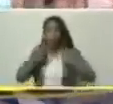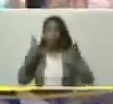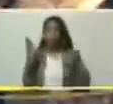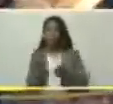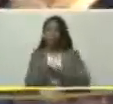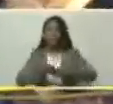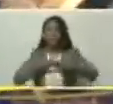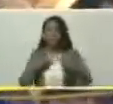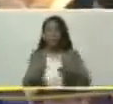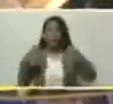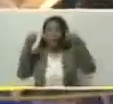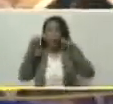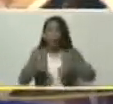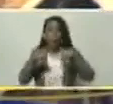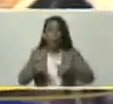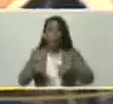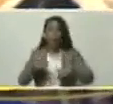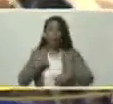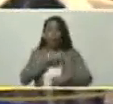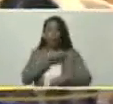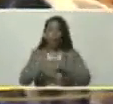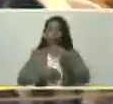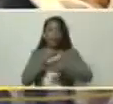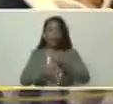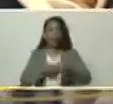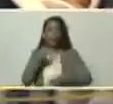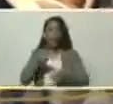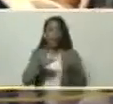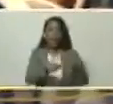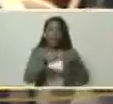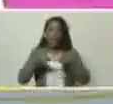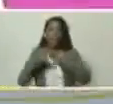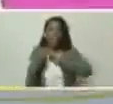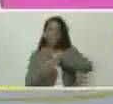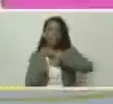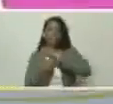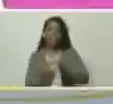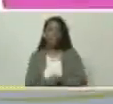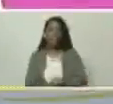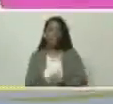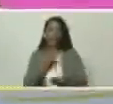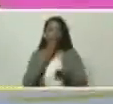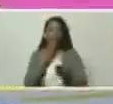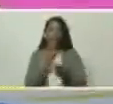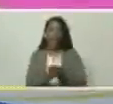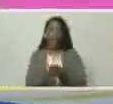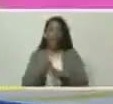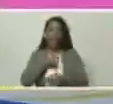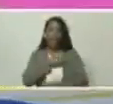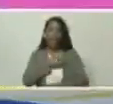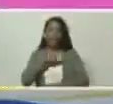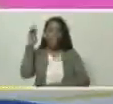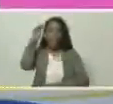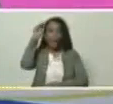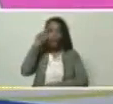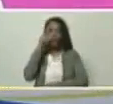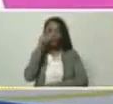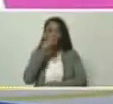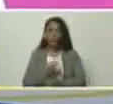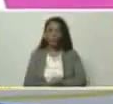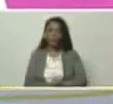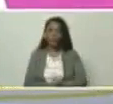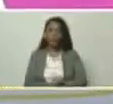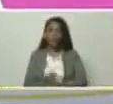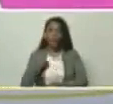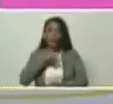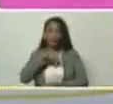que hoy están obteniendo su título de bachiller. Gracias a nuestros maestros,